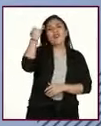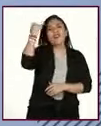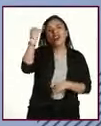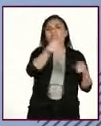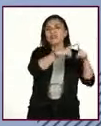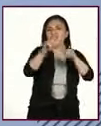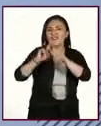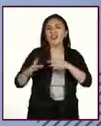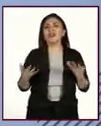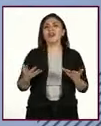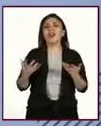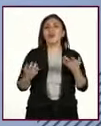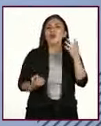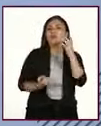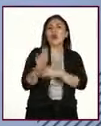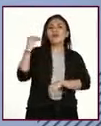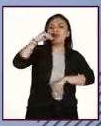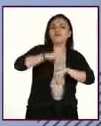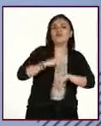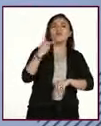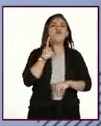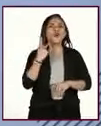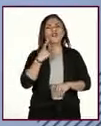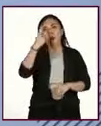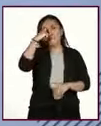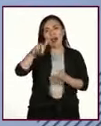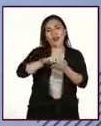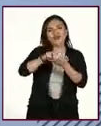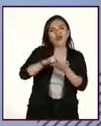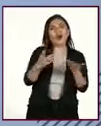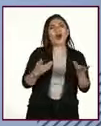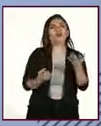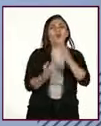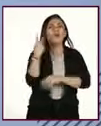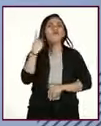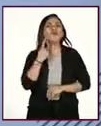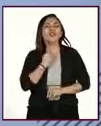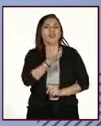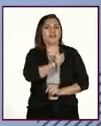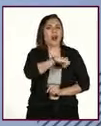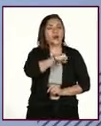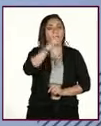abordajes, a partir de la innovación en política de drogas, de la innovación en las políticas